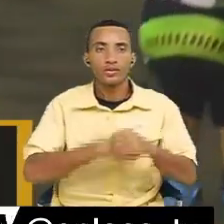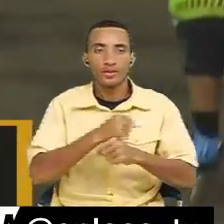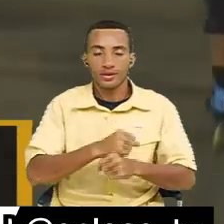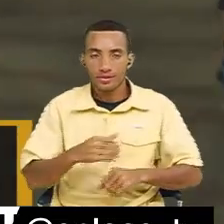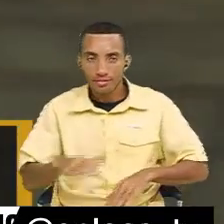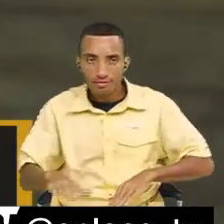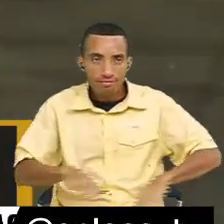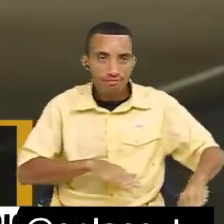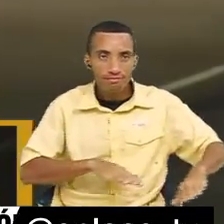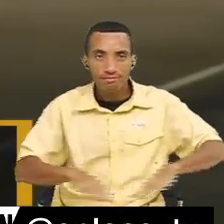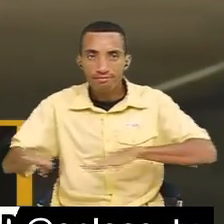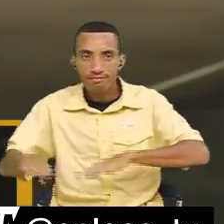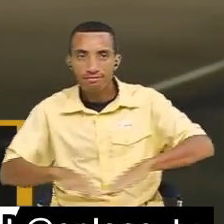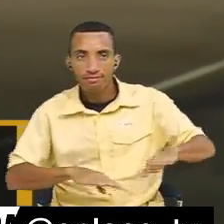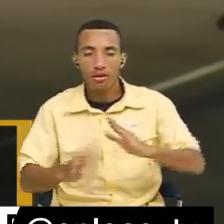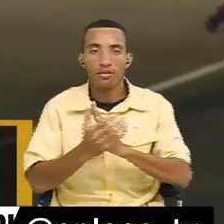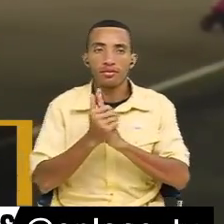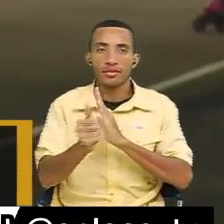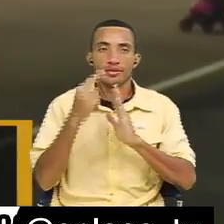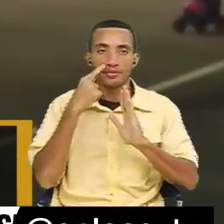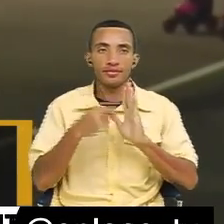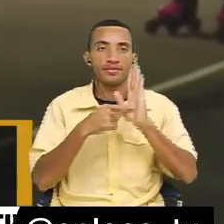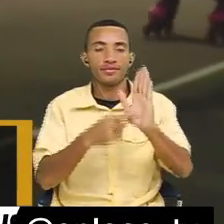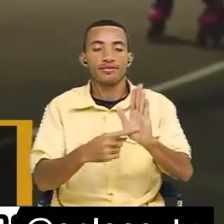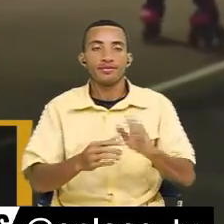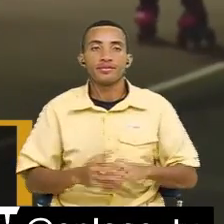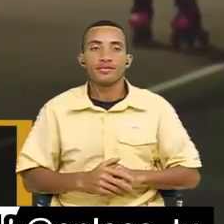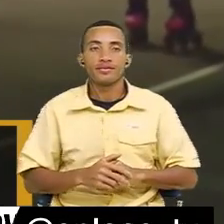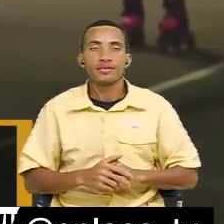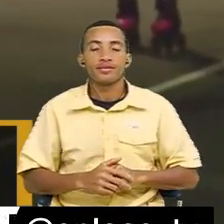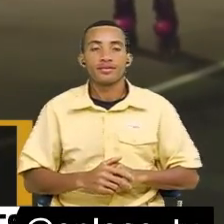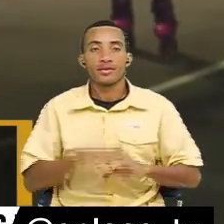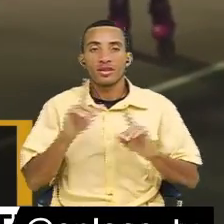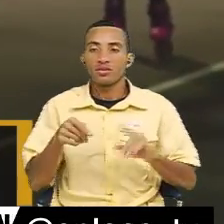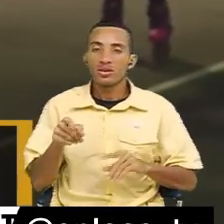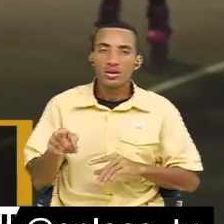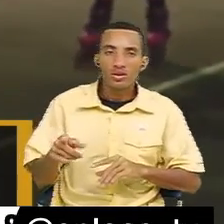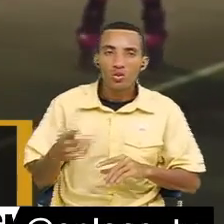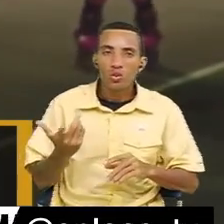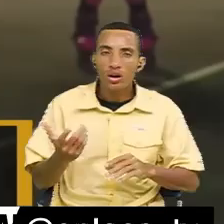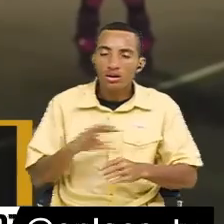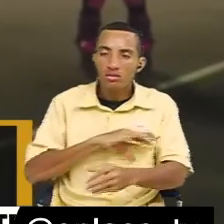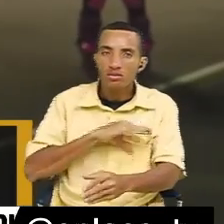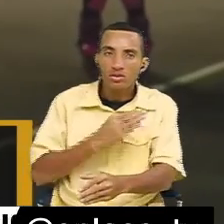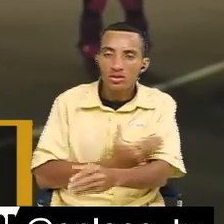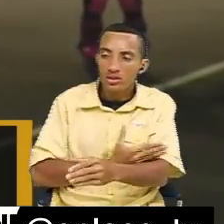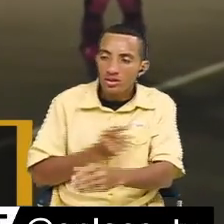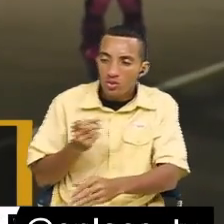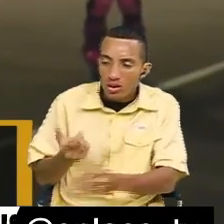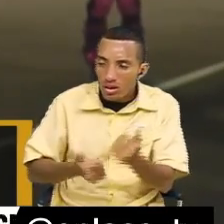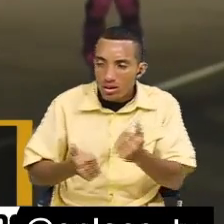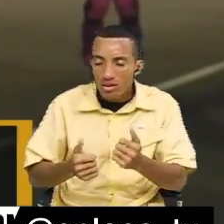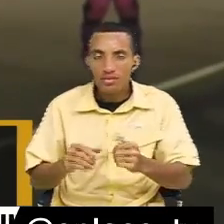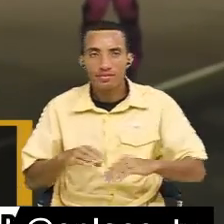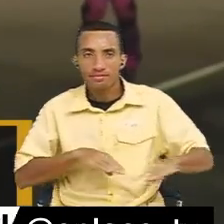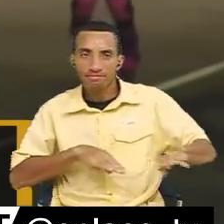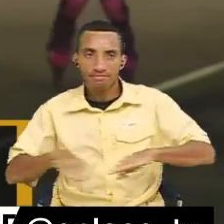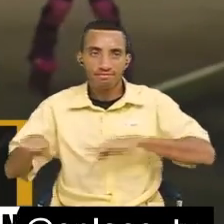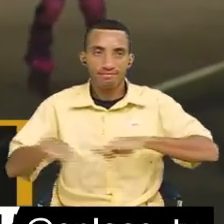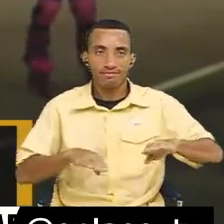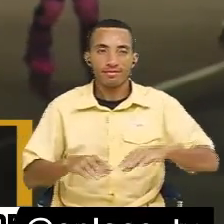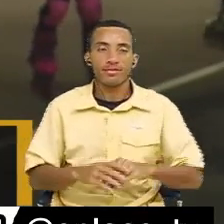sus habilidades. Que en este nivel de escuela es donde nosotros podemos ver el potencial que tenemos del patinaje de Barranca Bermeja.